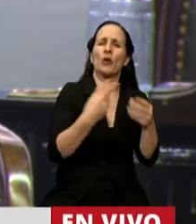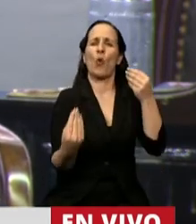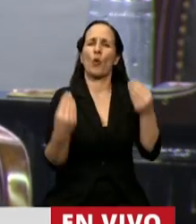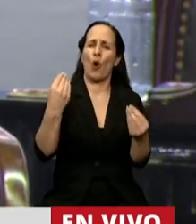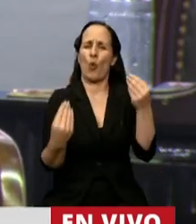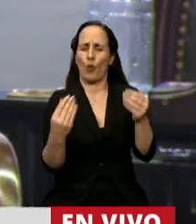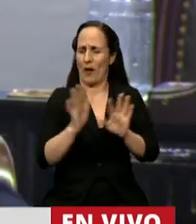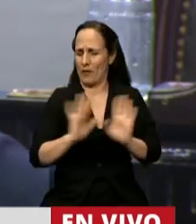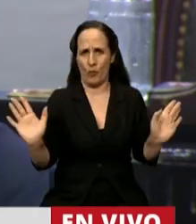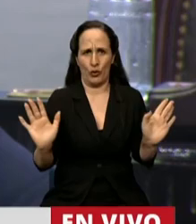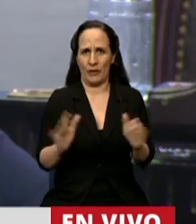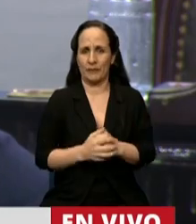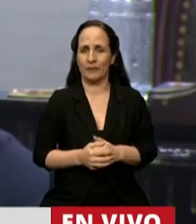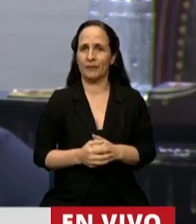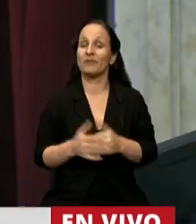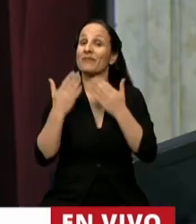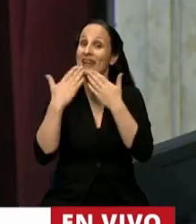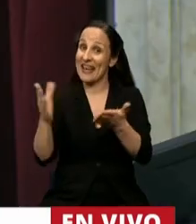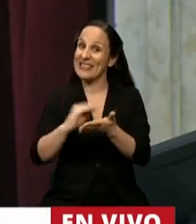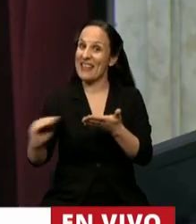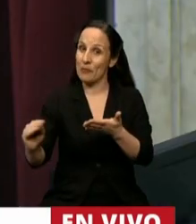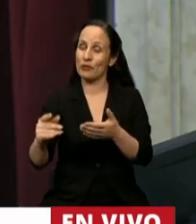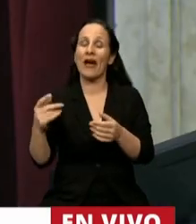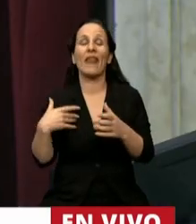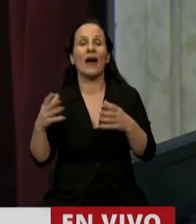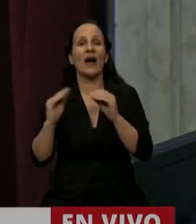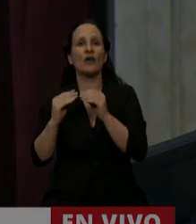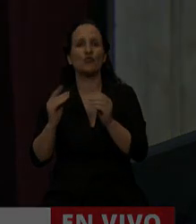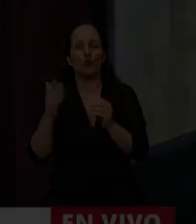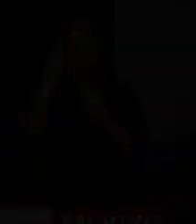oficialistas. Gracias, diputado. Pasa a la Comisión de Asuntos Constitucionales. ¿Tiene la...